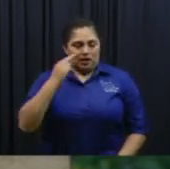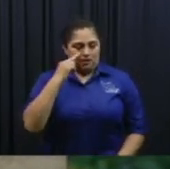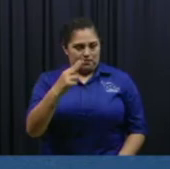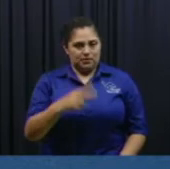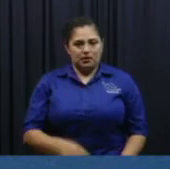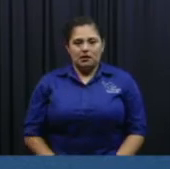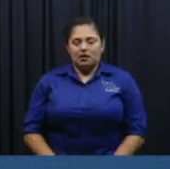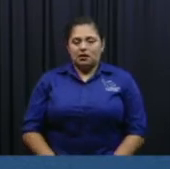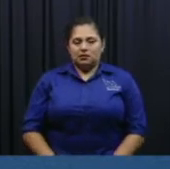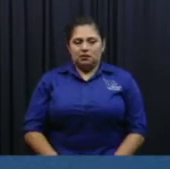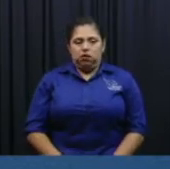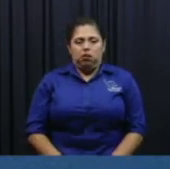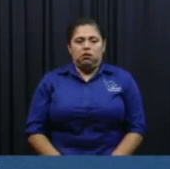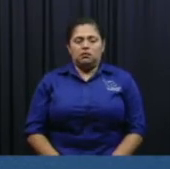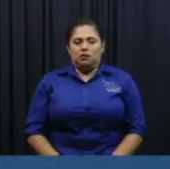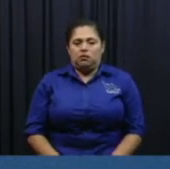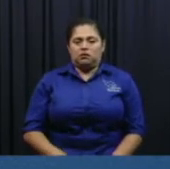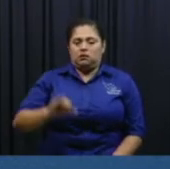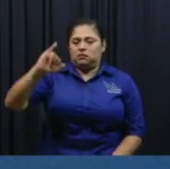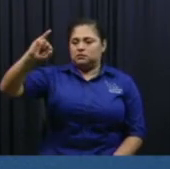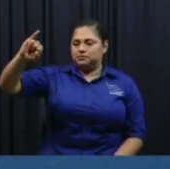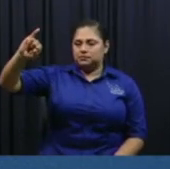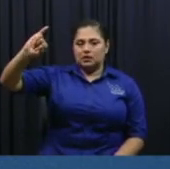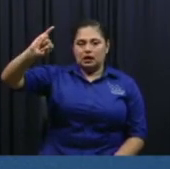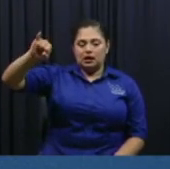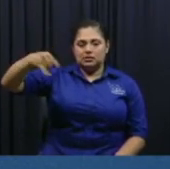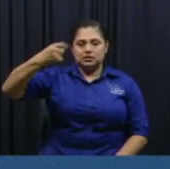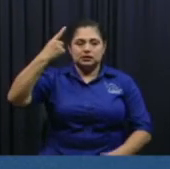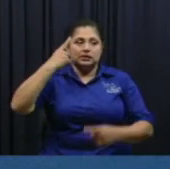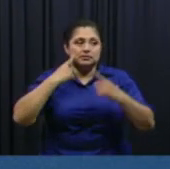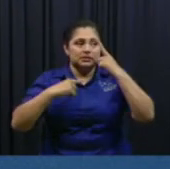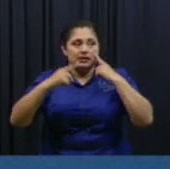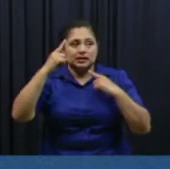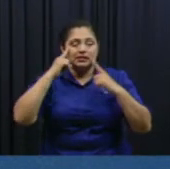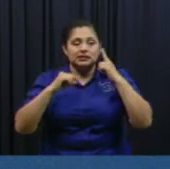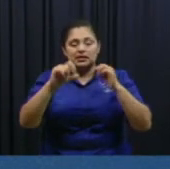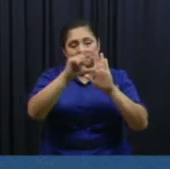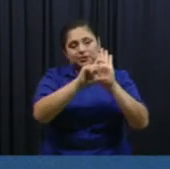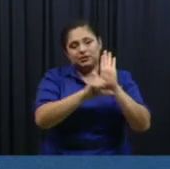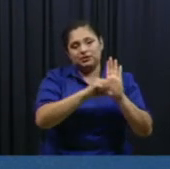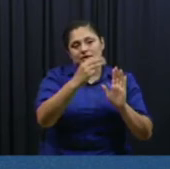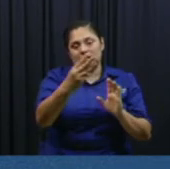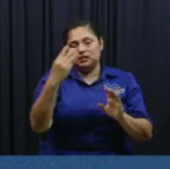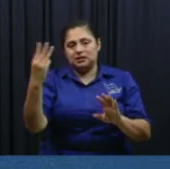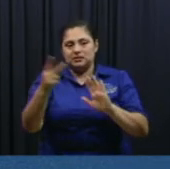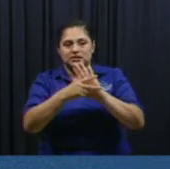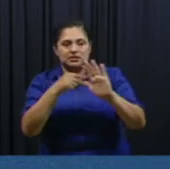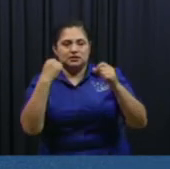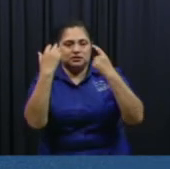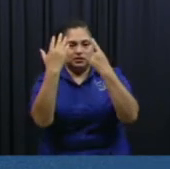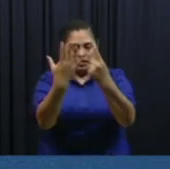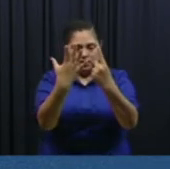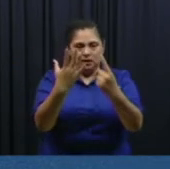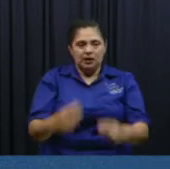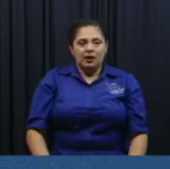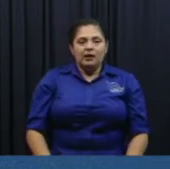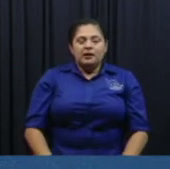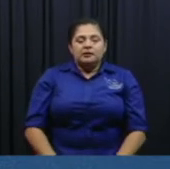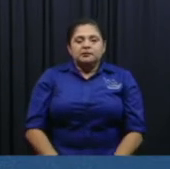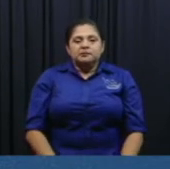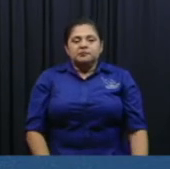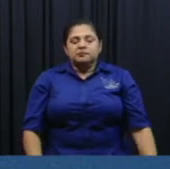este Jeremías 33:6 33 de Jeremías es muy muy conocido pero este versículo dice